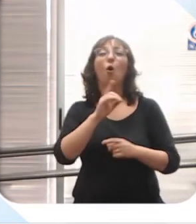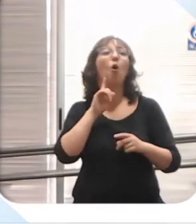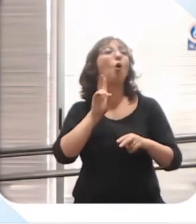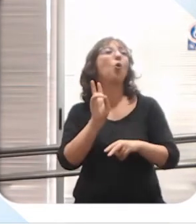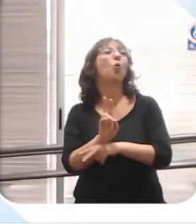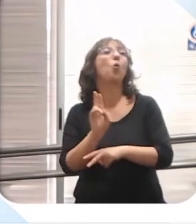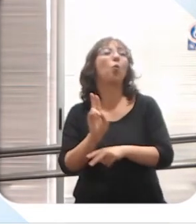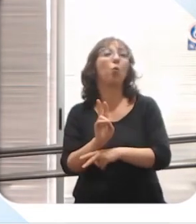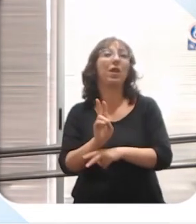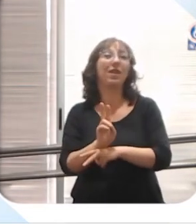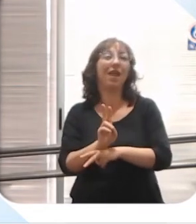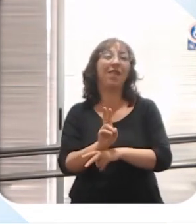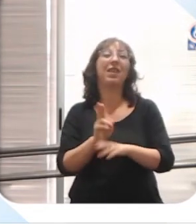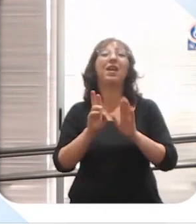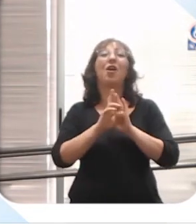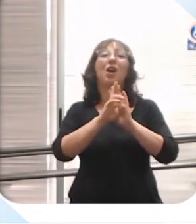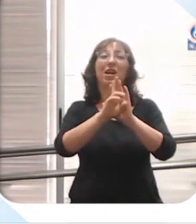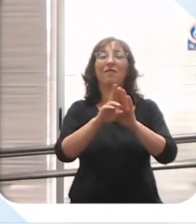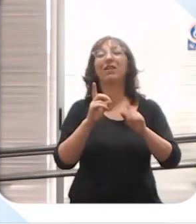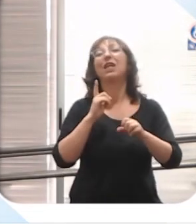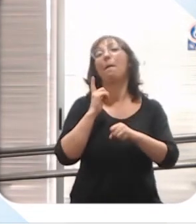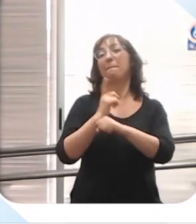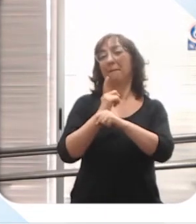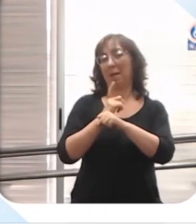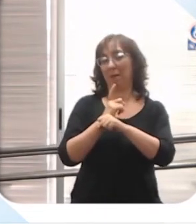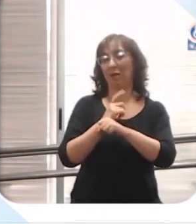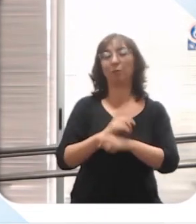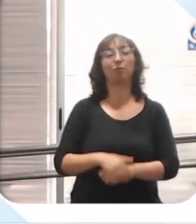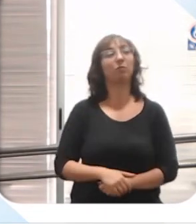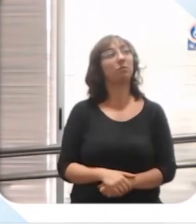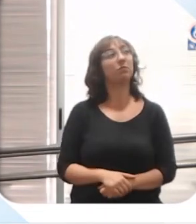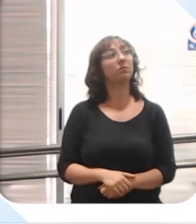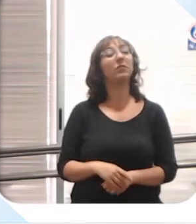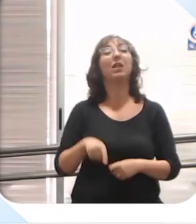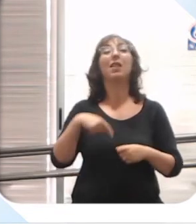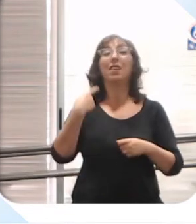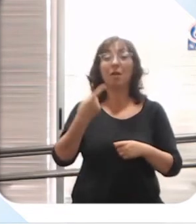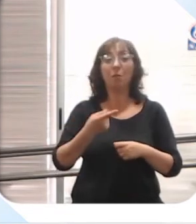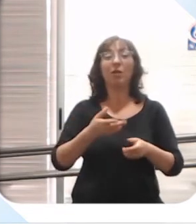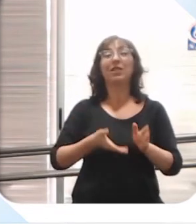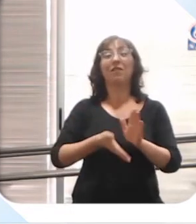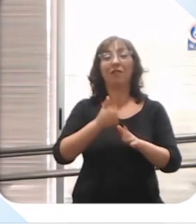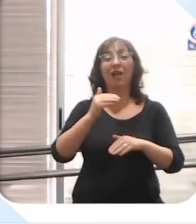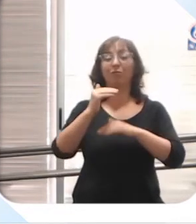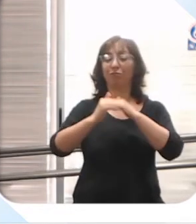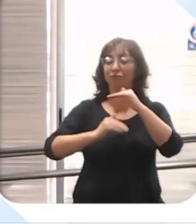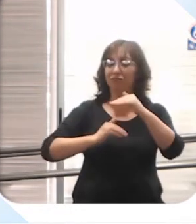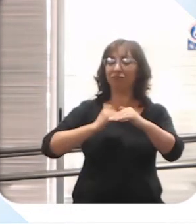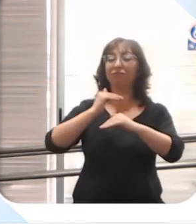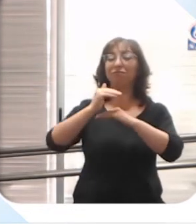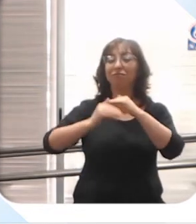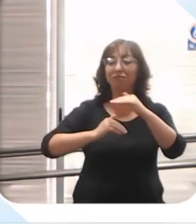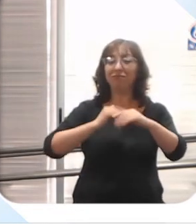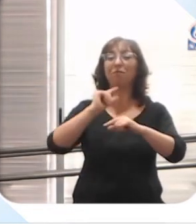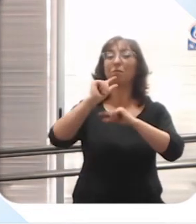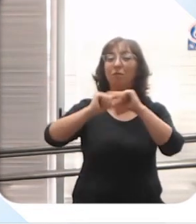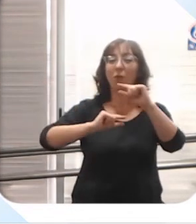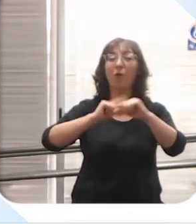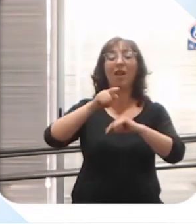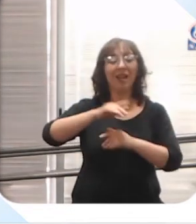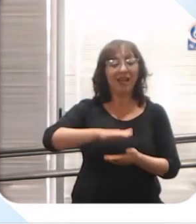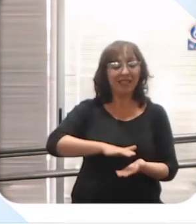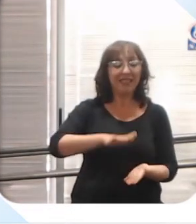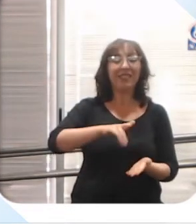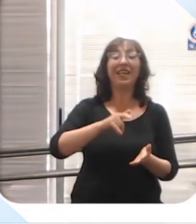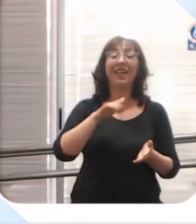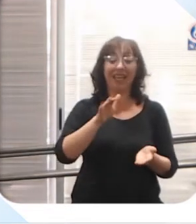cuidadores de referencia primarios, y que después se va instalando en la medida en que el niño desde